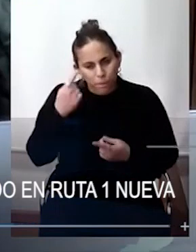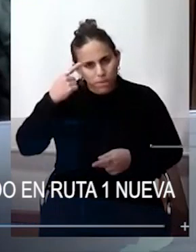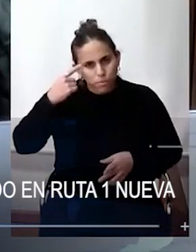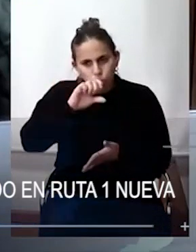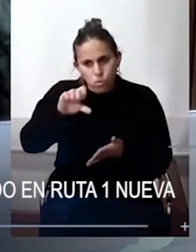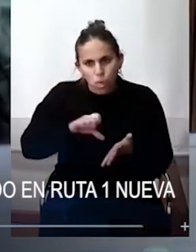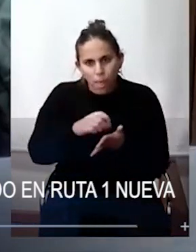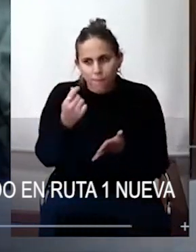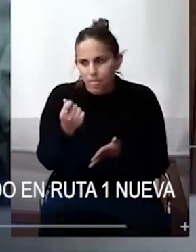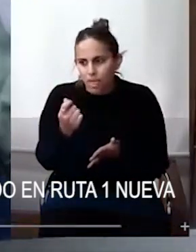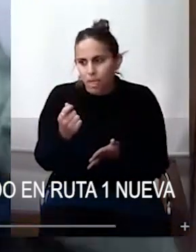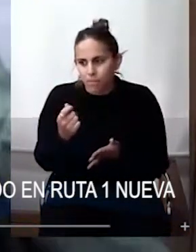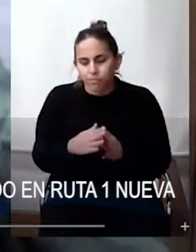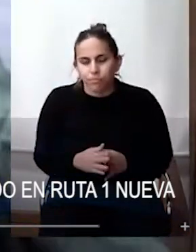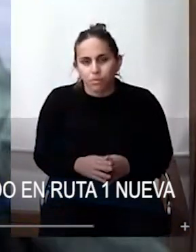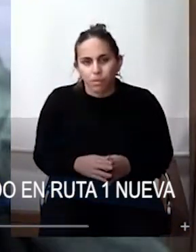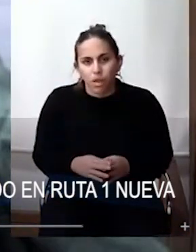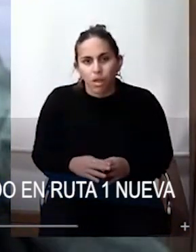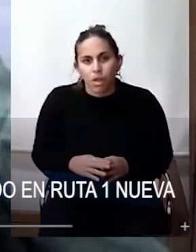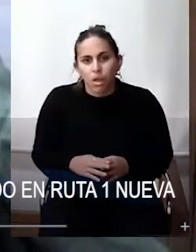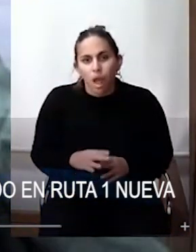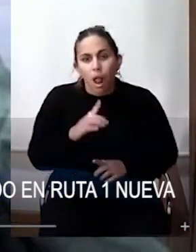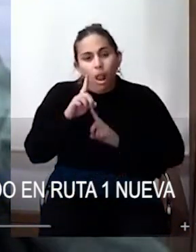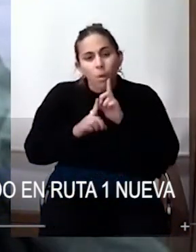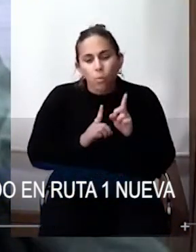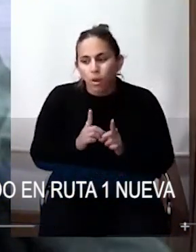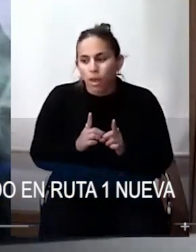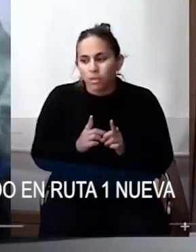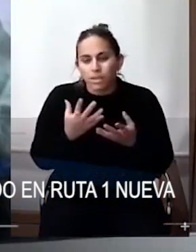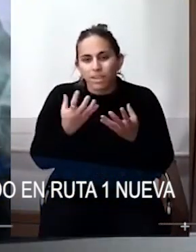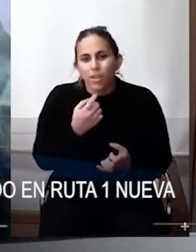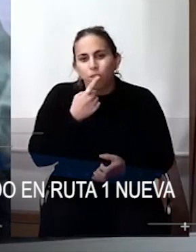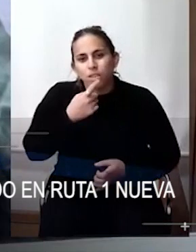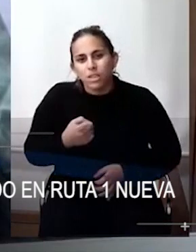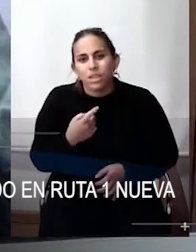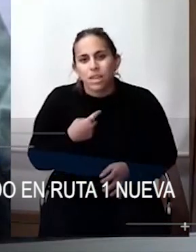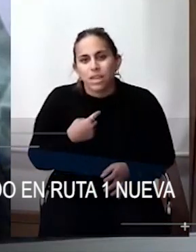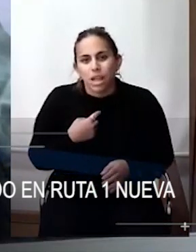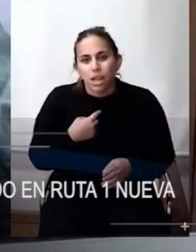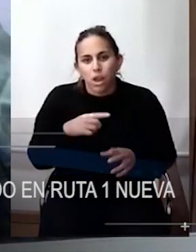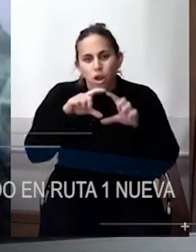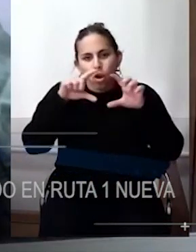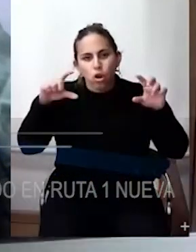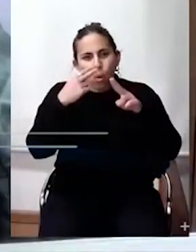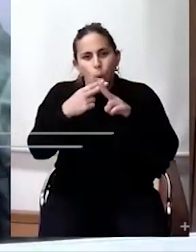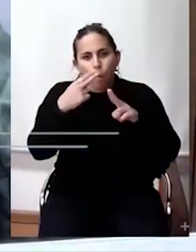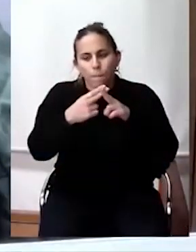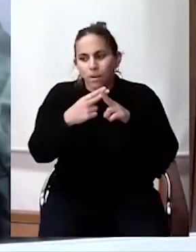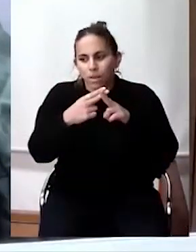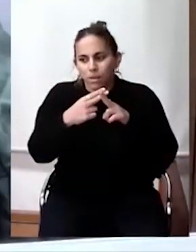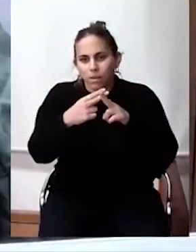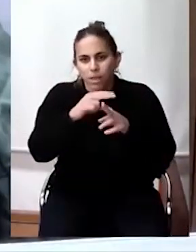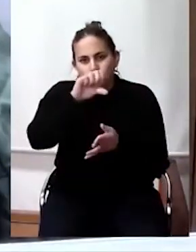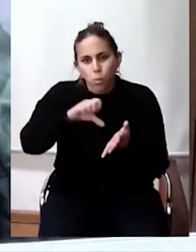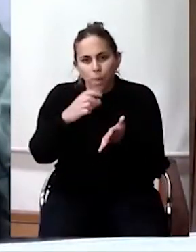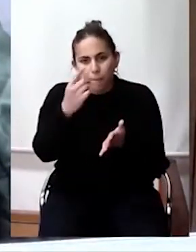plata entre ellas quiero referirme a lo que es el nomenclator de Ciudad del